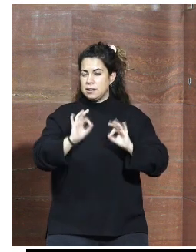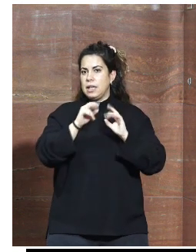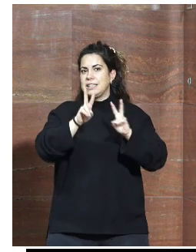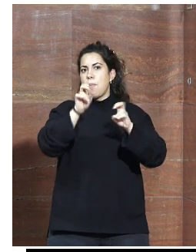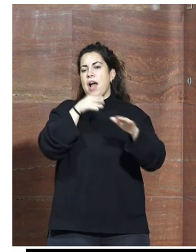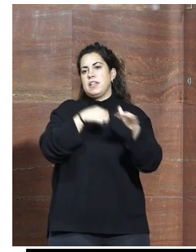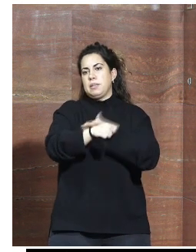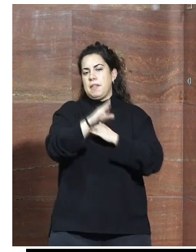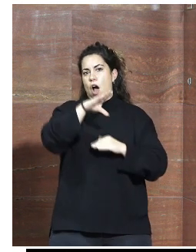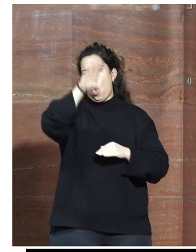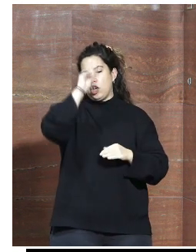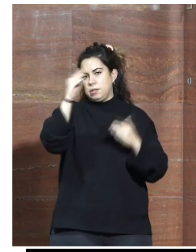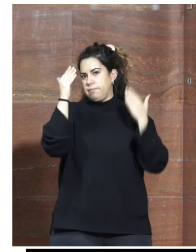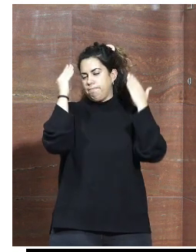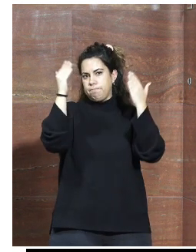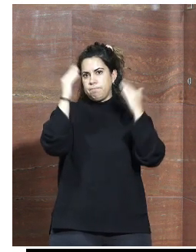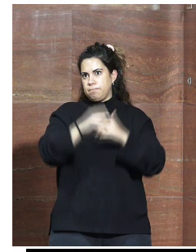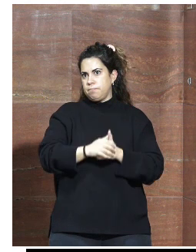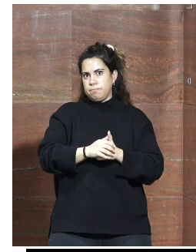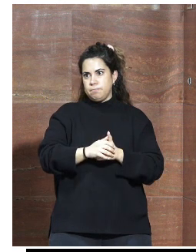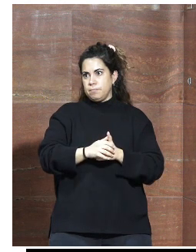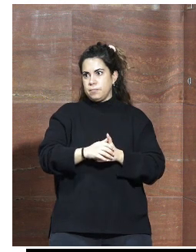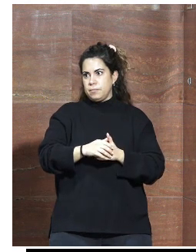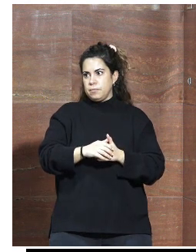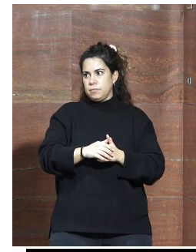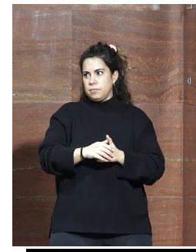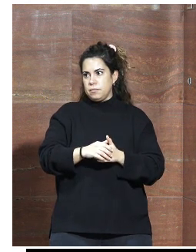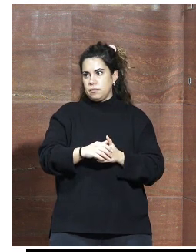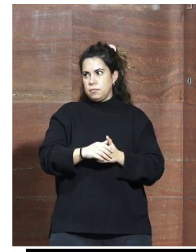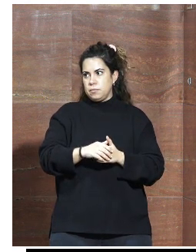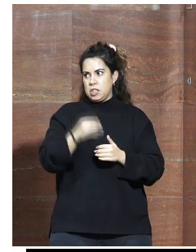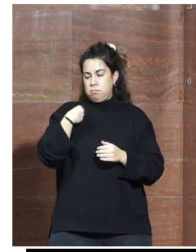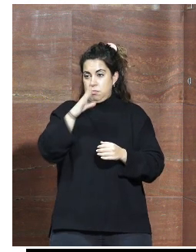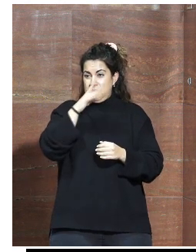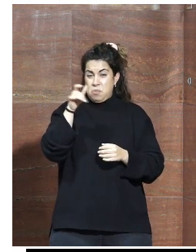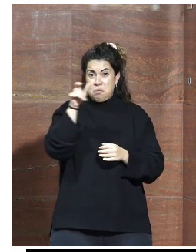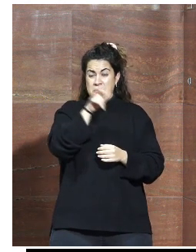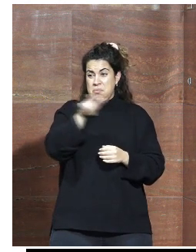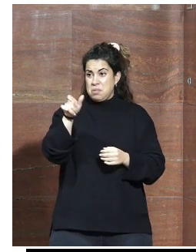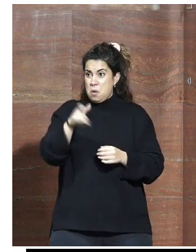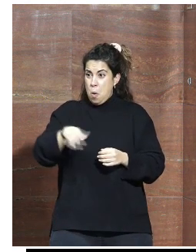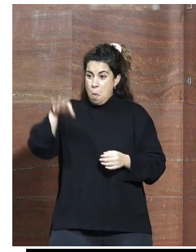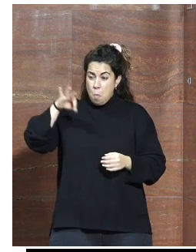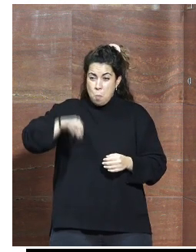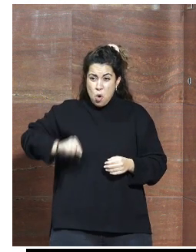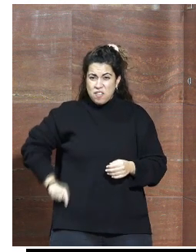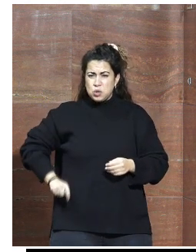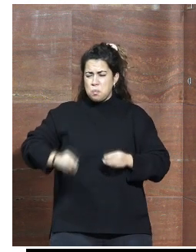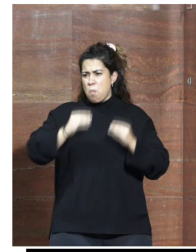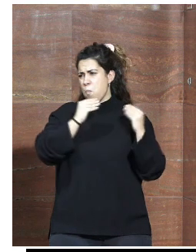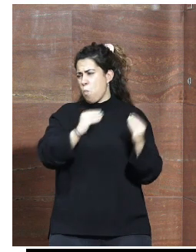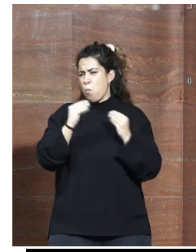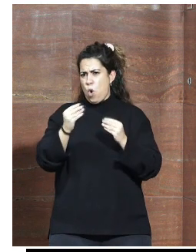¿no? Que está de enhorabuena cuando tantos y tan buenos profesionales se preocupan y ocupan de